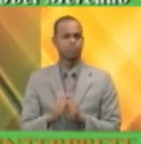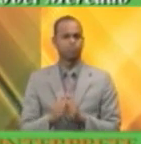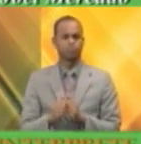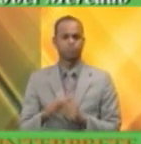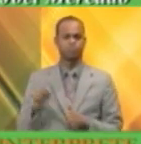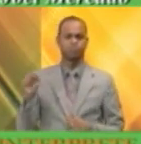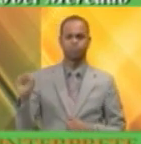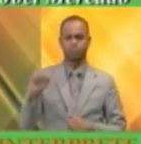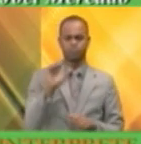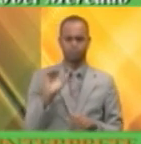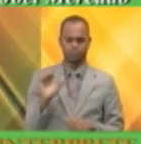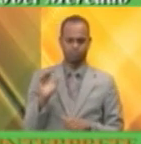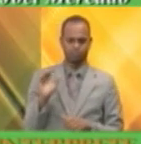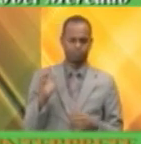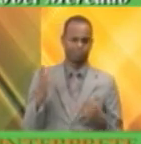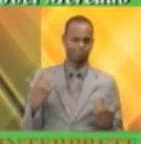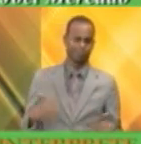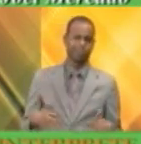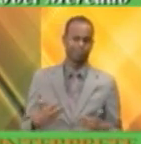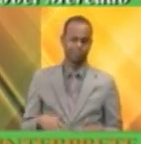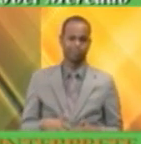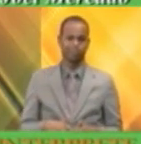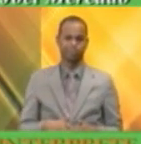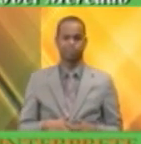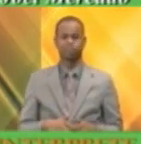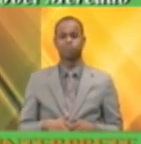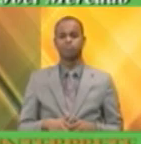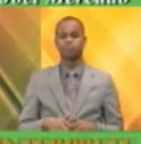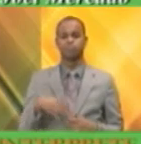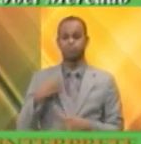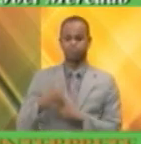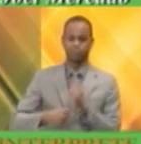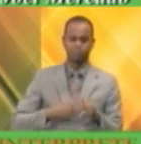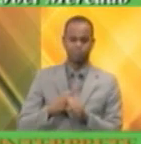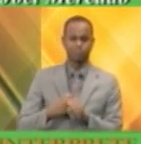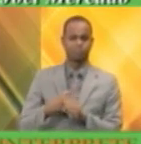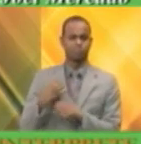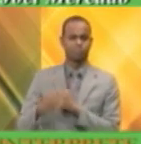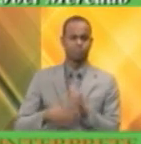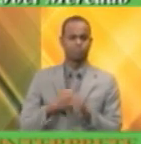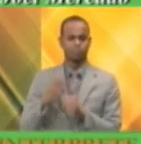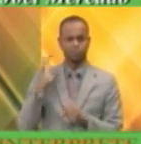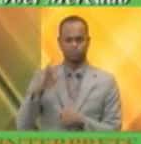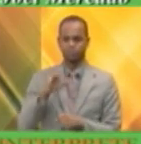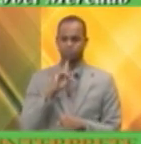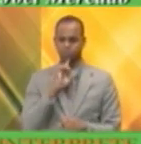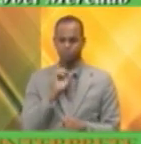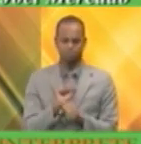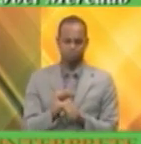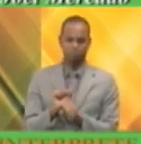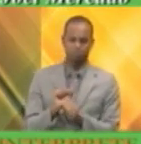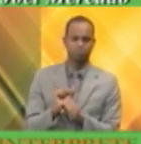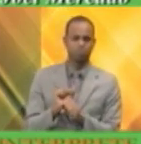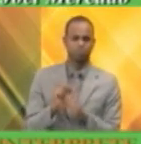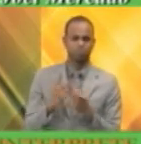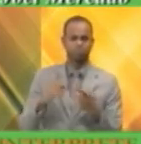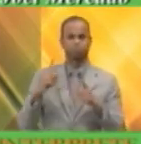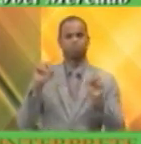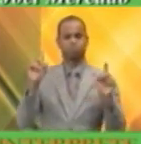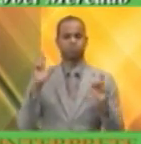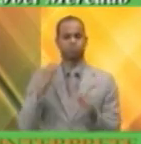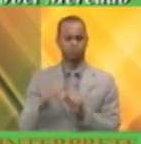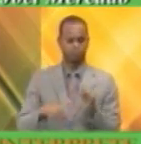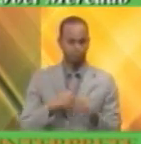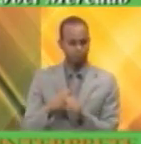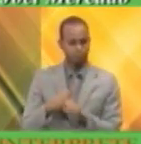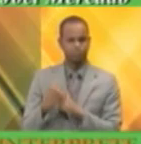paralímpicas mundiales. Pero sí. Cada año irán ganando espacio, ustedes claro, lo verán, sí. Y cada año irán convirtiéndose